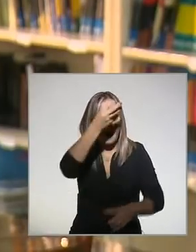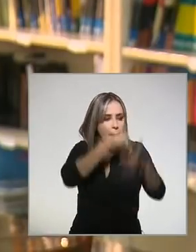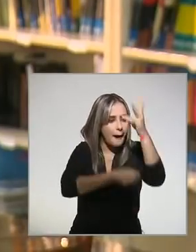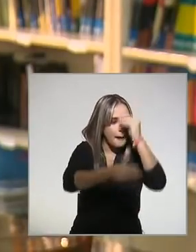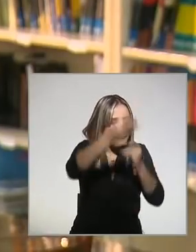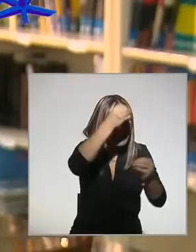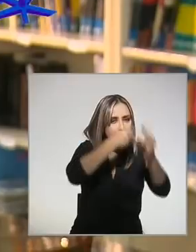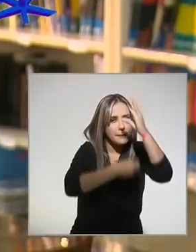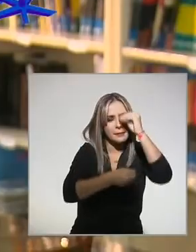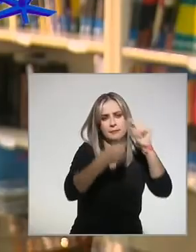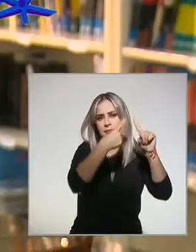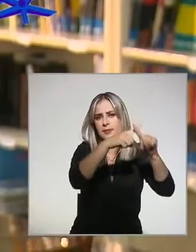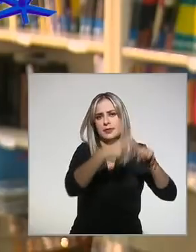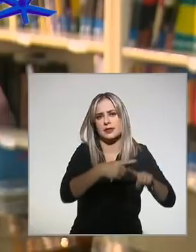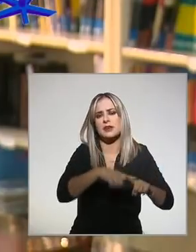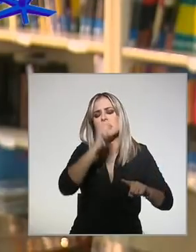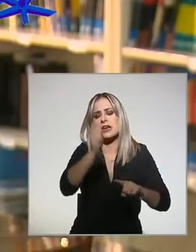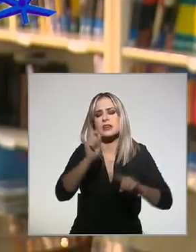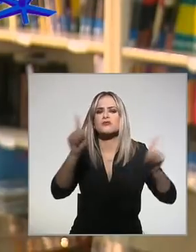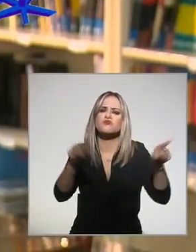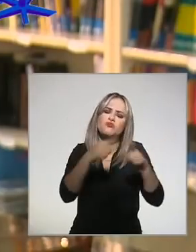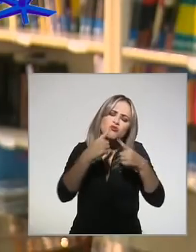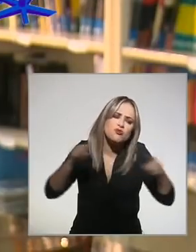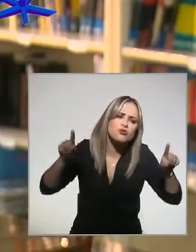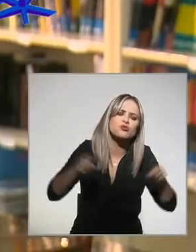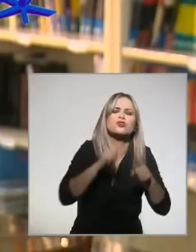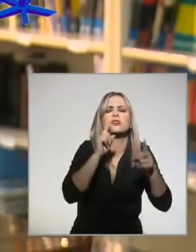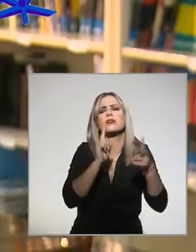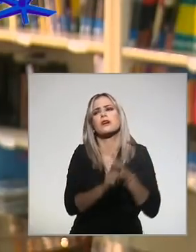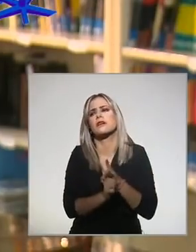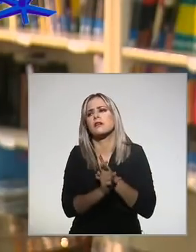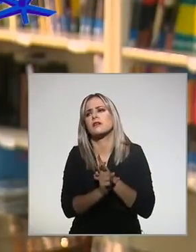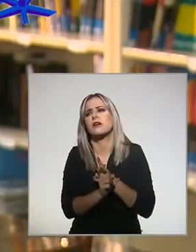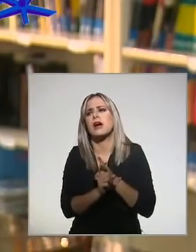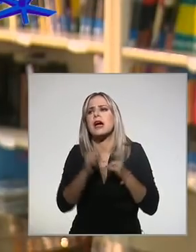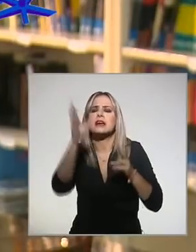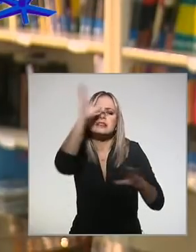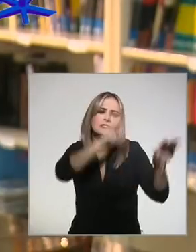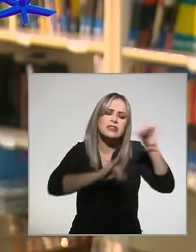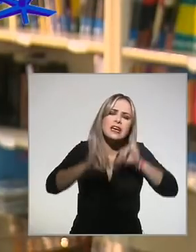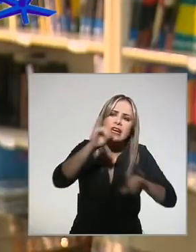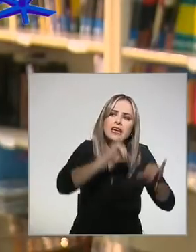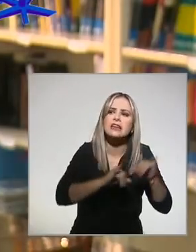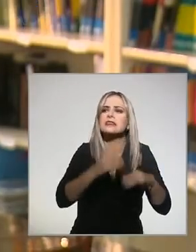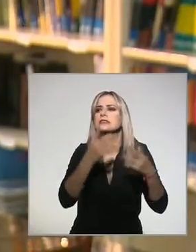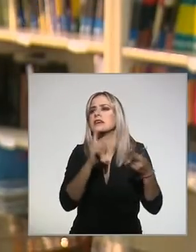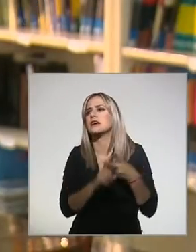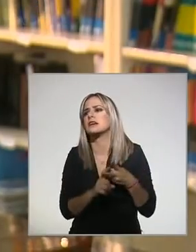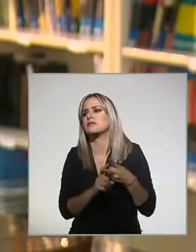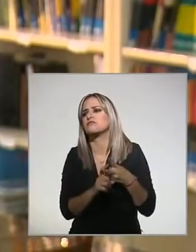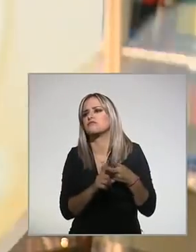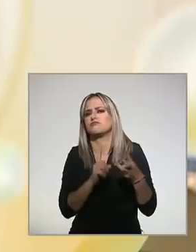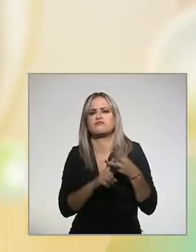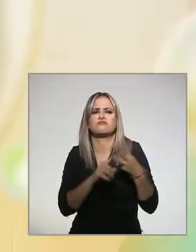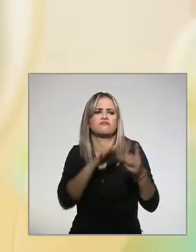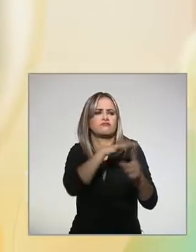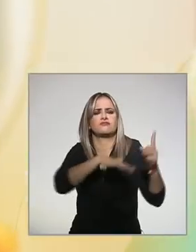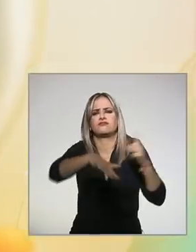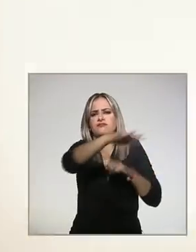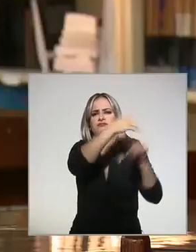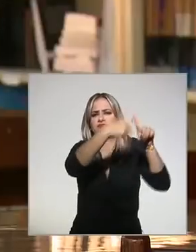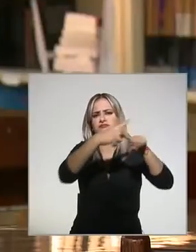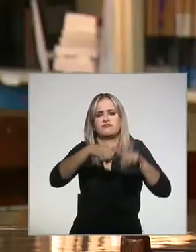pues sobre la música, sobre la ciencia, sobre todo lo que hay alrededor de